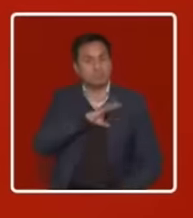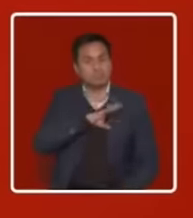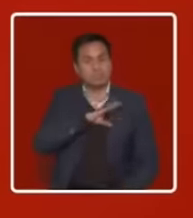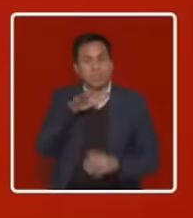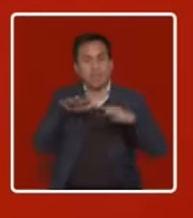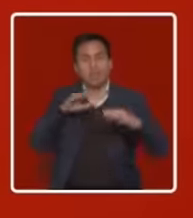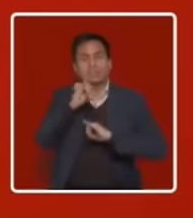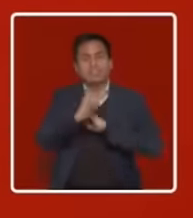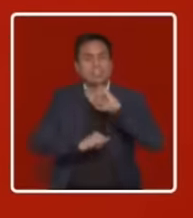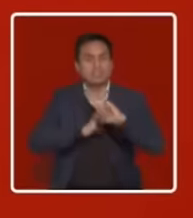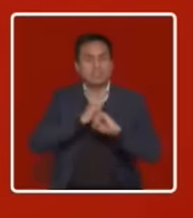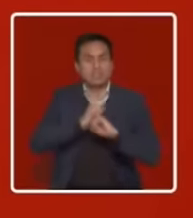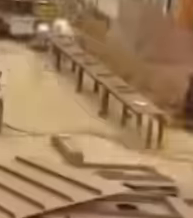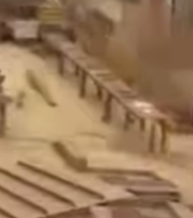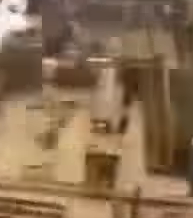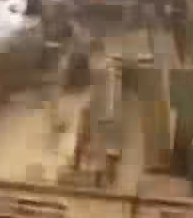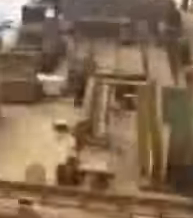aguas internacionales.